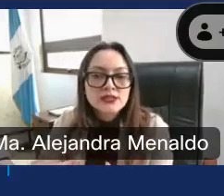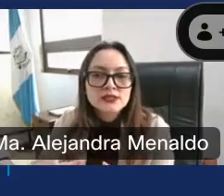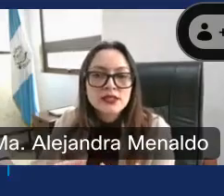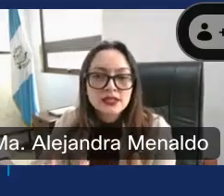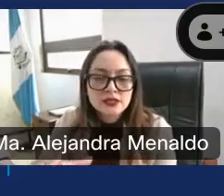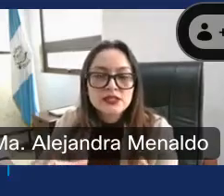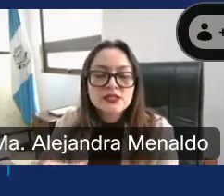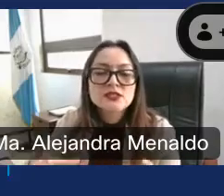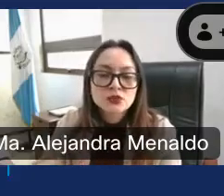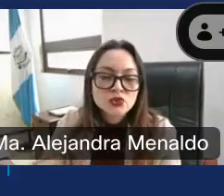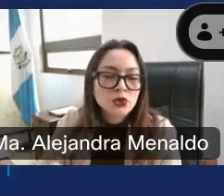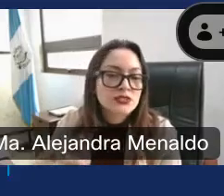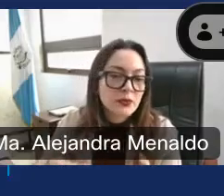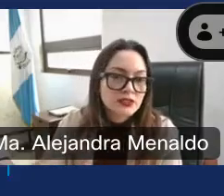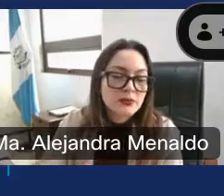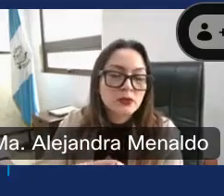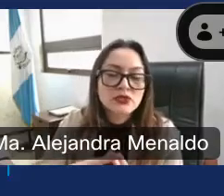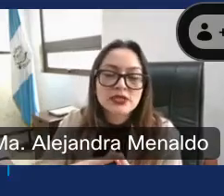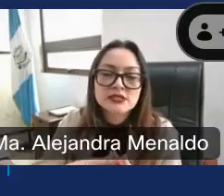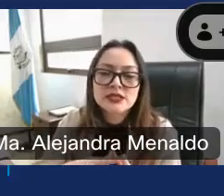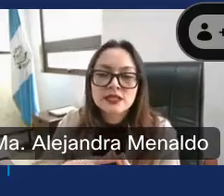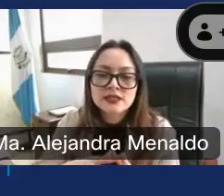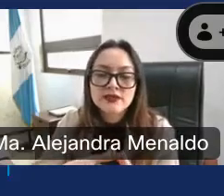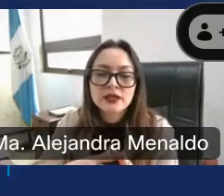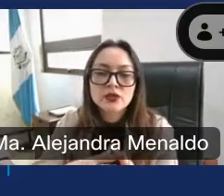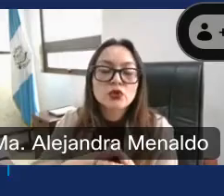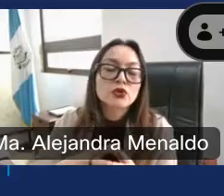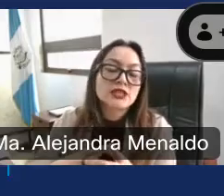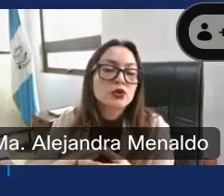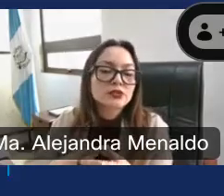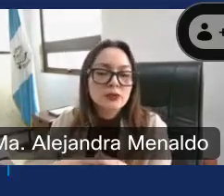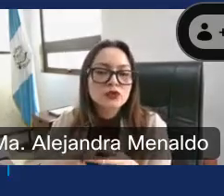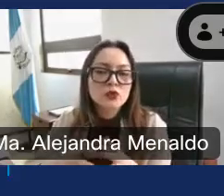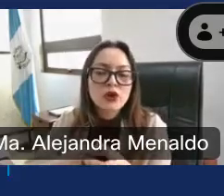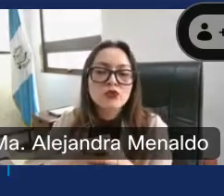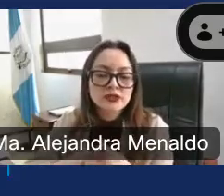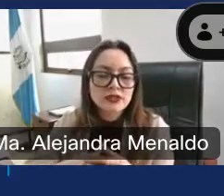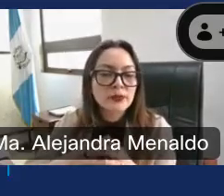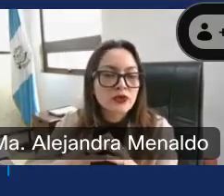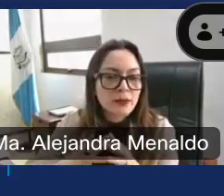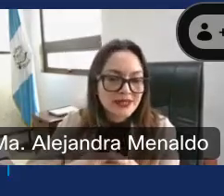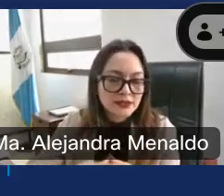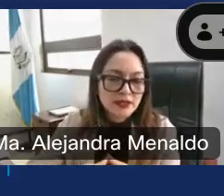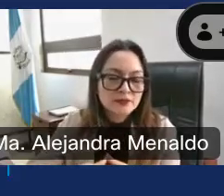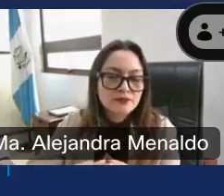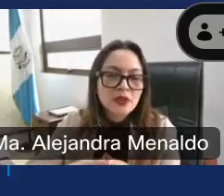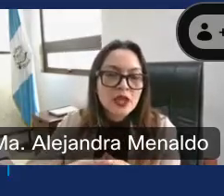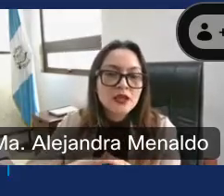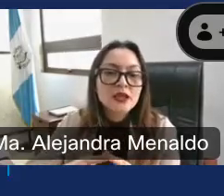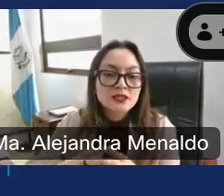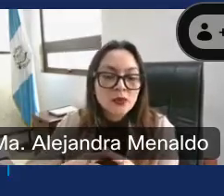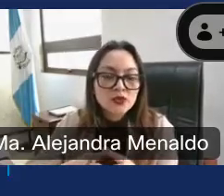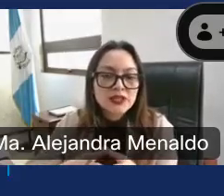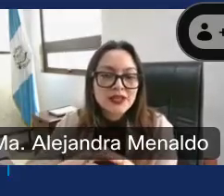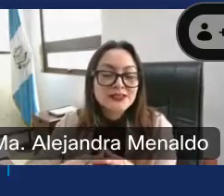Las actuales instituciones que participamos en esta iniciativa ya contamos con una oferta programática